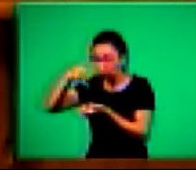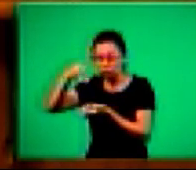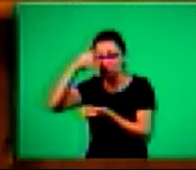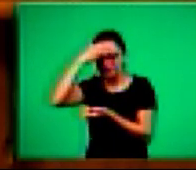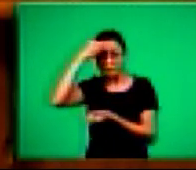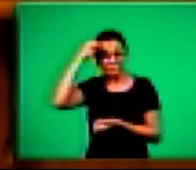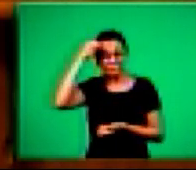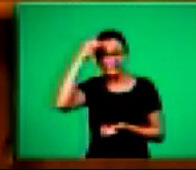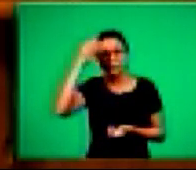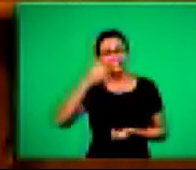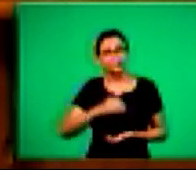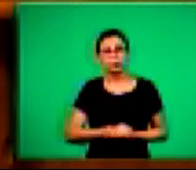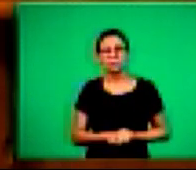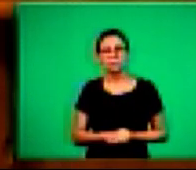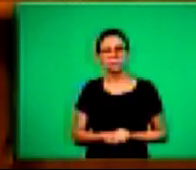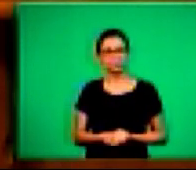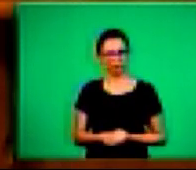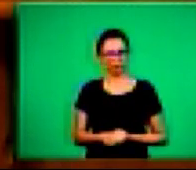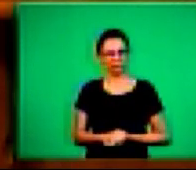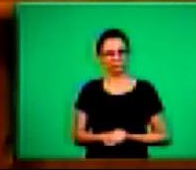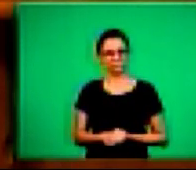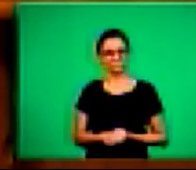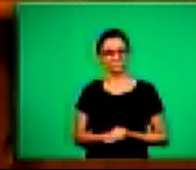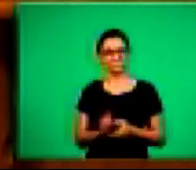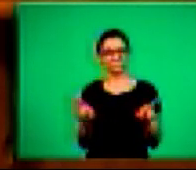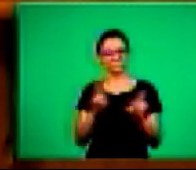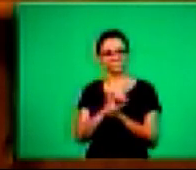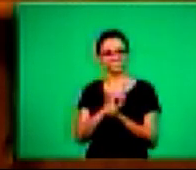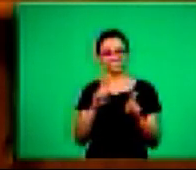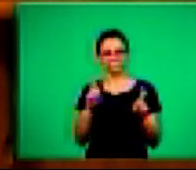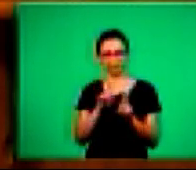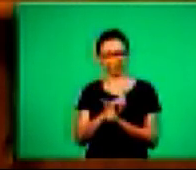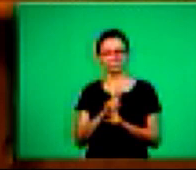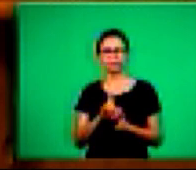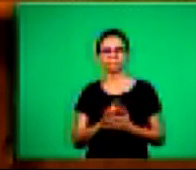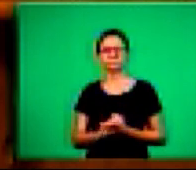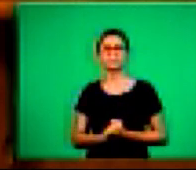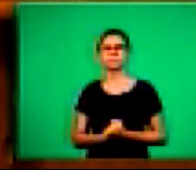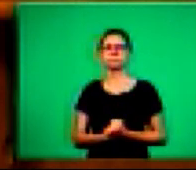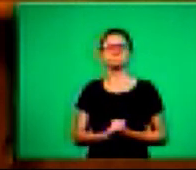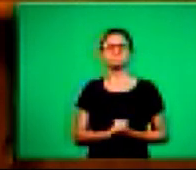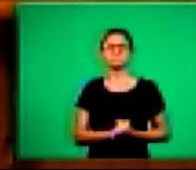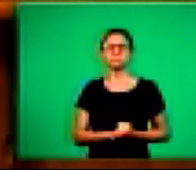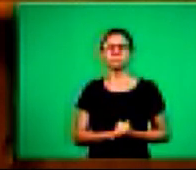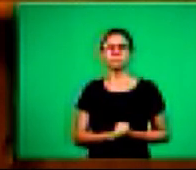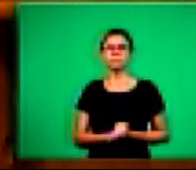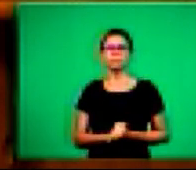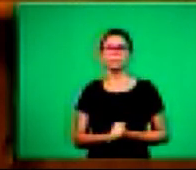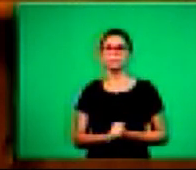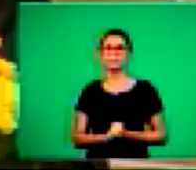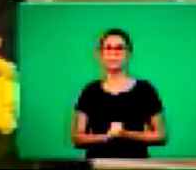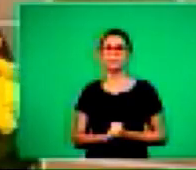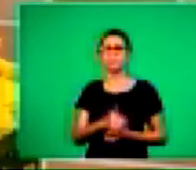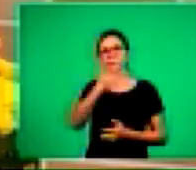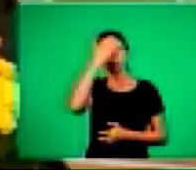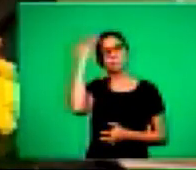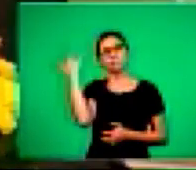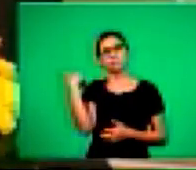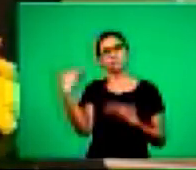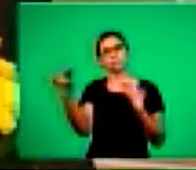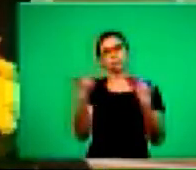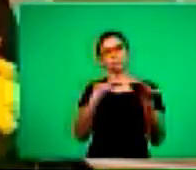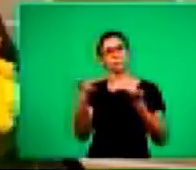fueron a otro sentido y fueron usados eso que nosotros que los hermanos están mandando las contribuciones